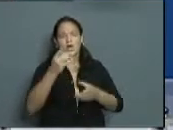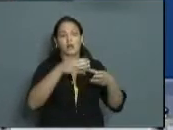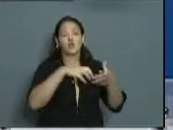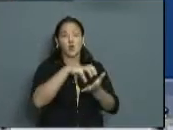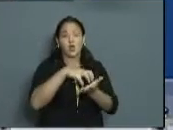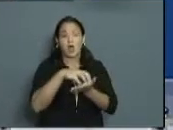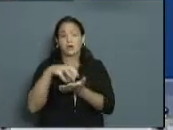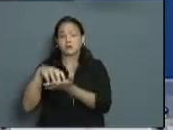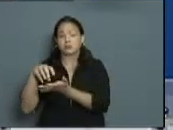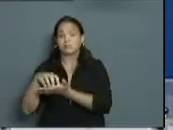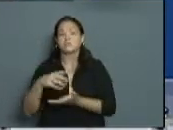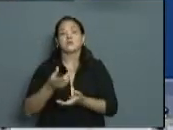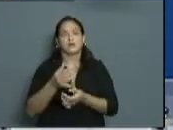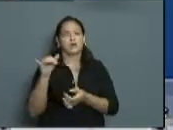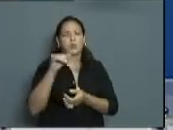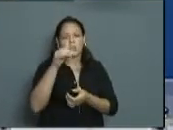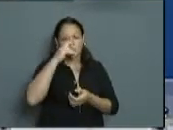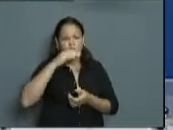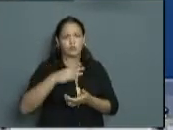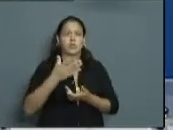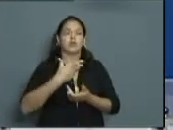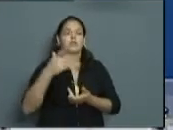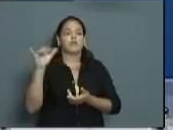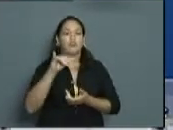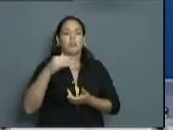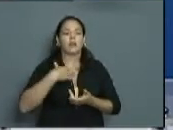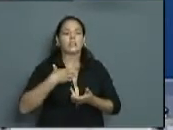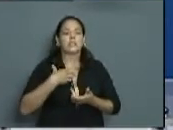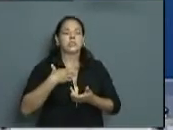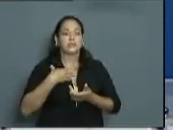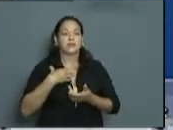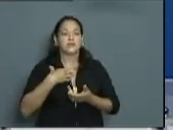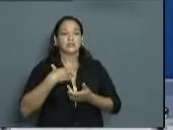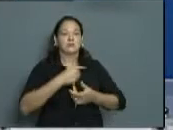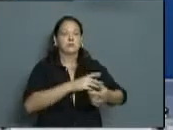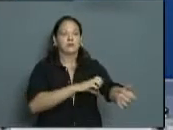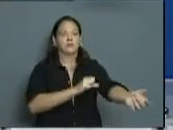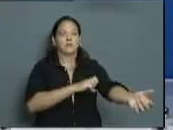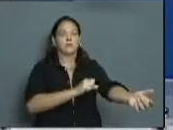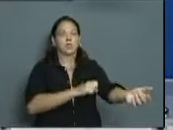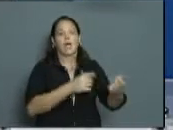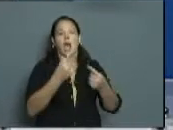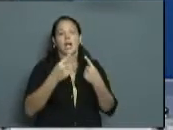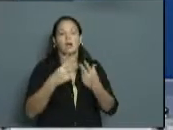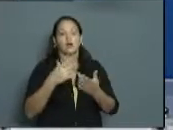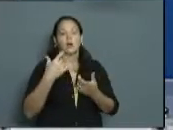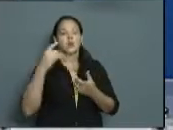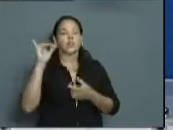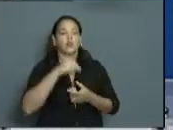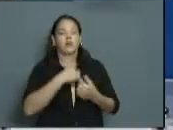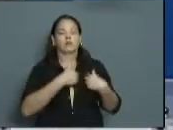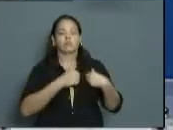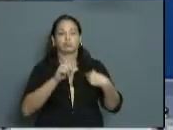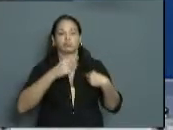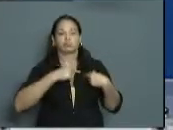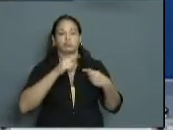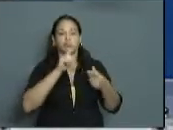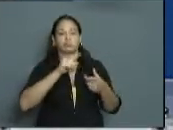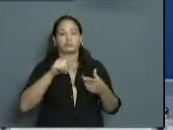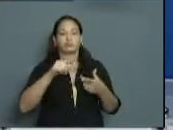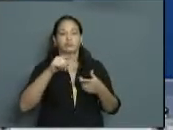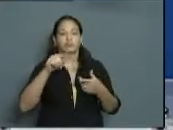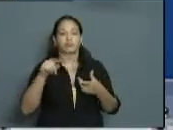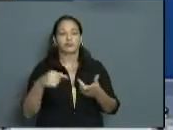prevacunal donde se le tomarán a los niños los signos vitales, frecuencia cardíaca, respiratoria, pulso, TA en el caso que hubiera fimo